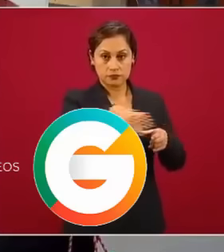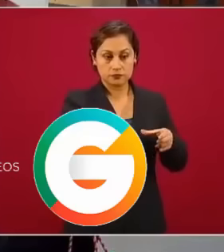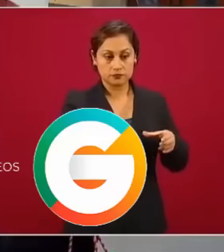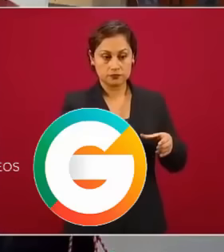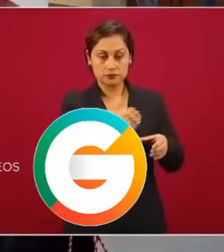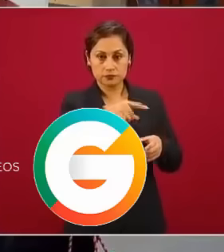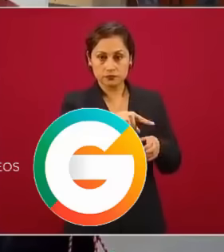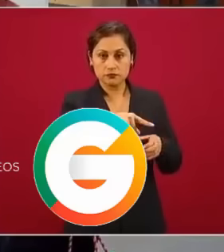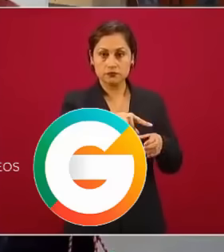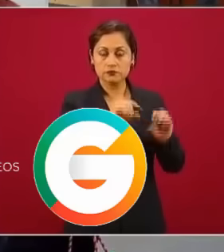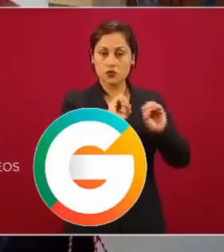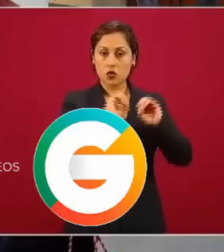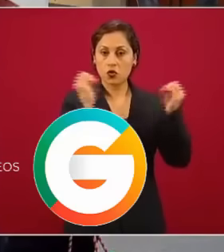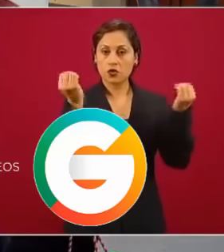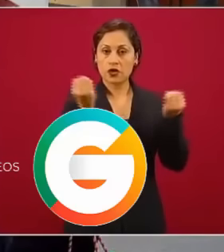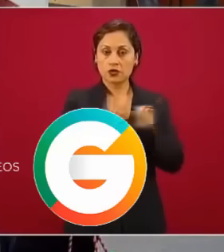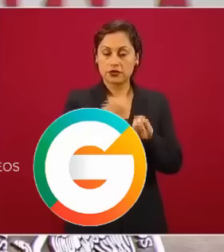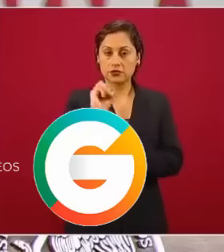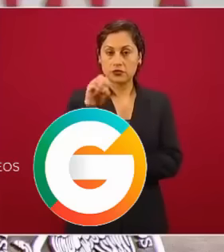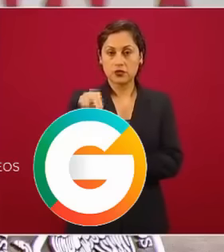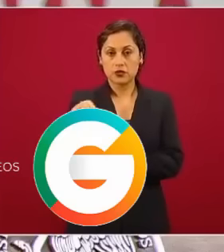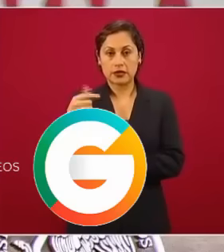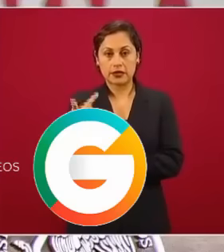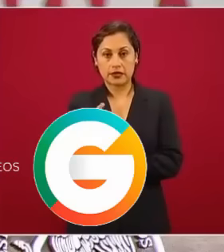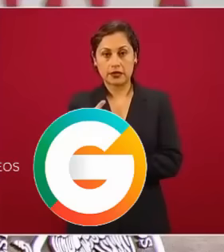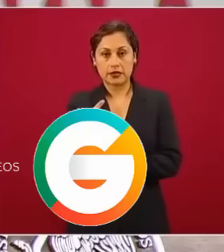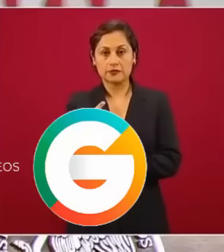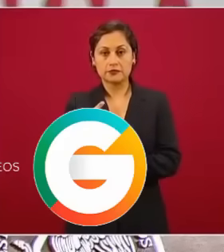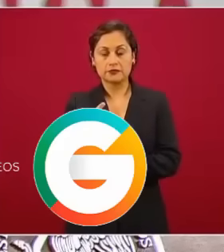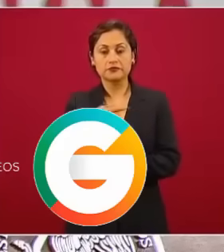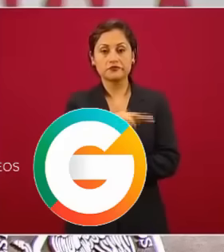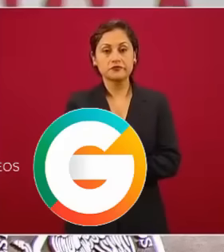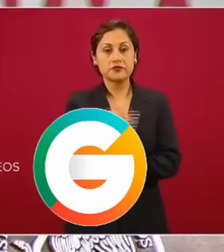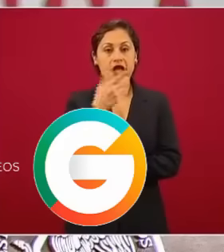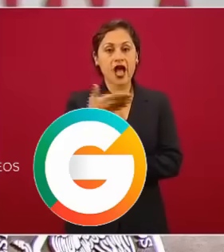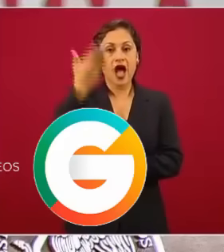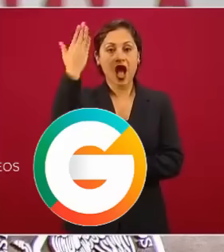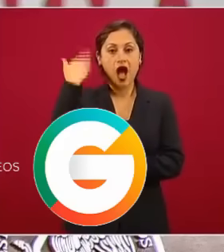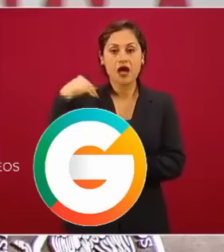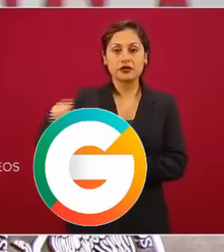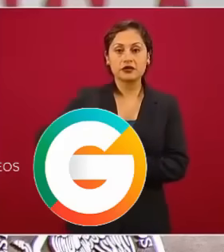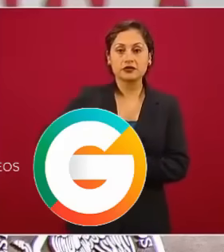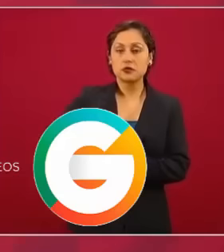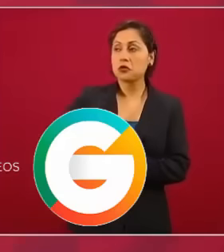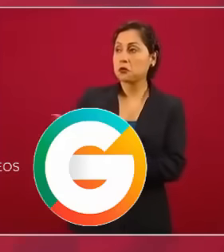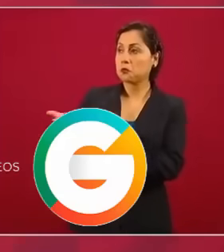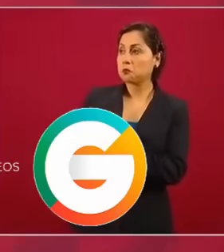estas organizaciones llamadas no gubernamentales, que dependían del gobierno